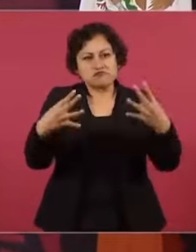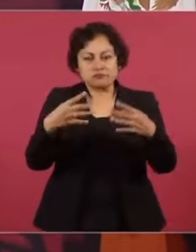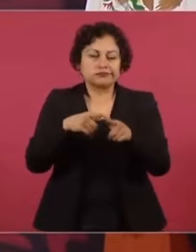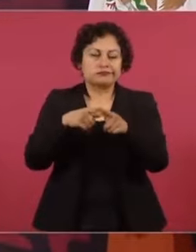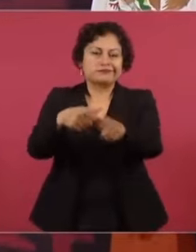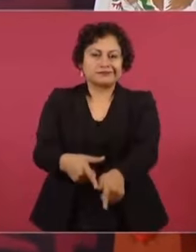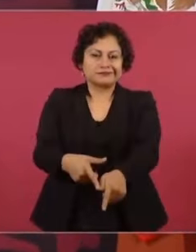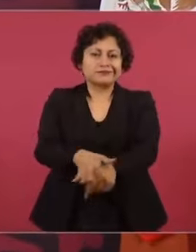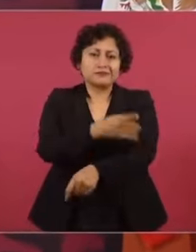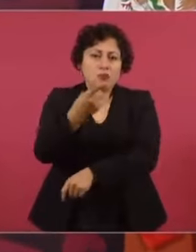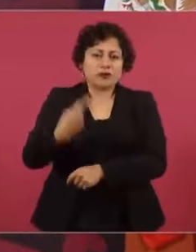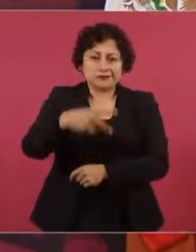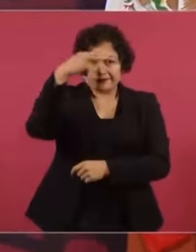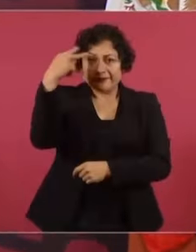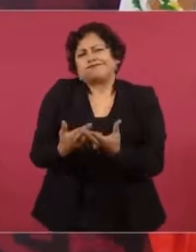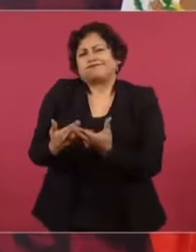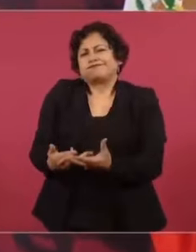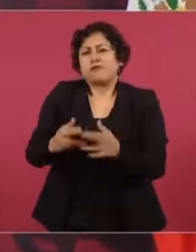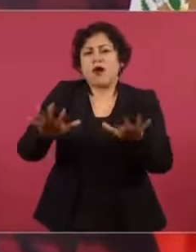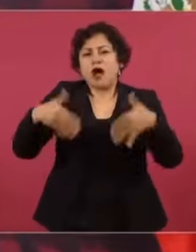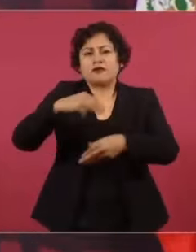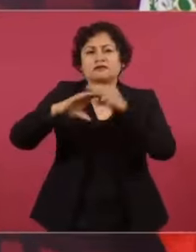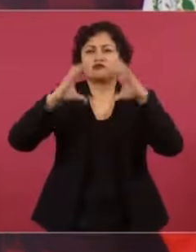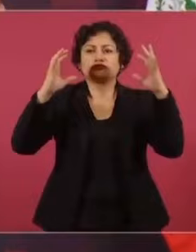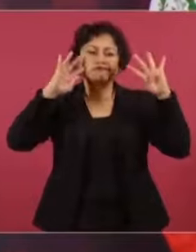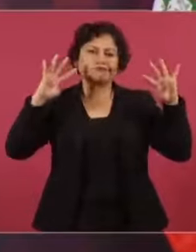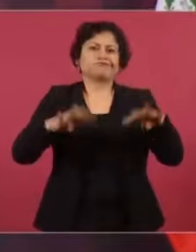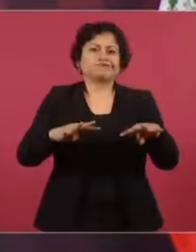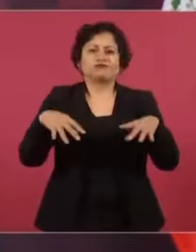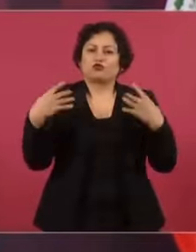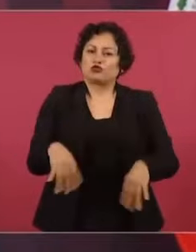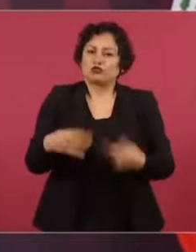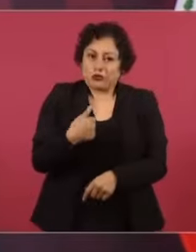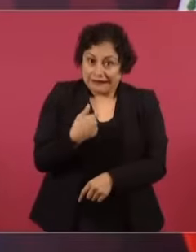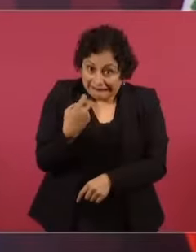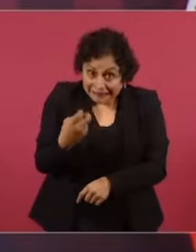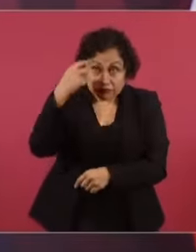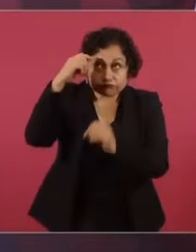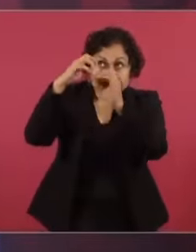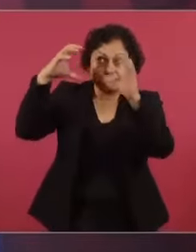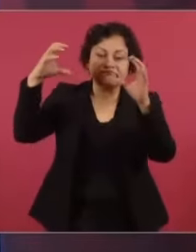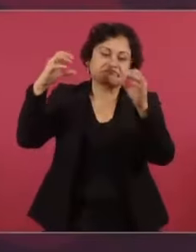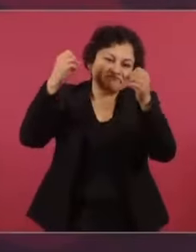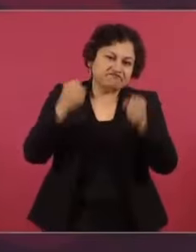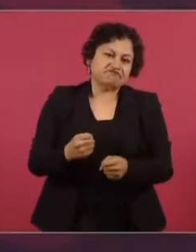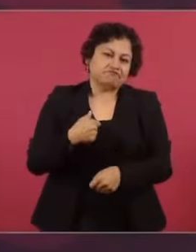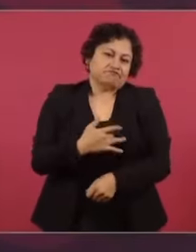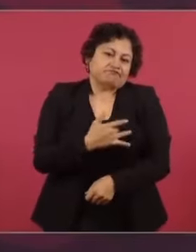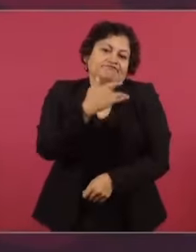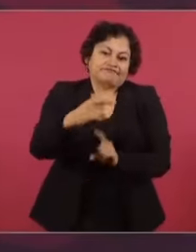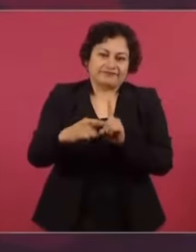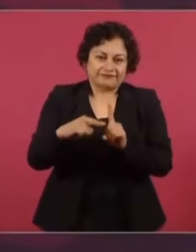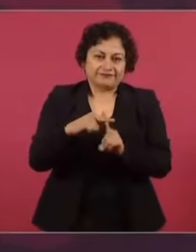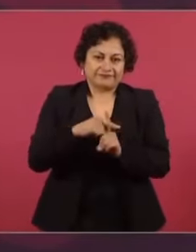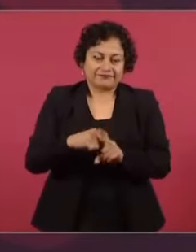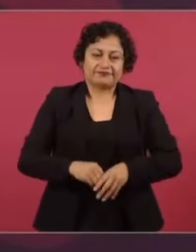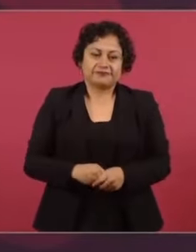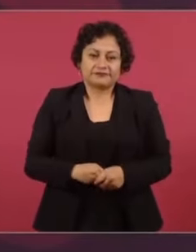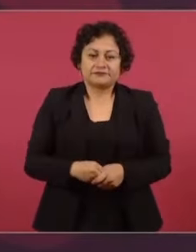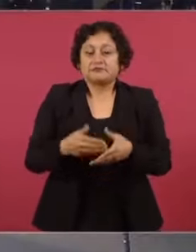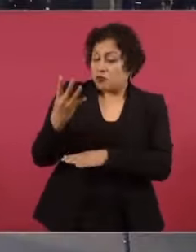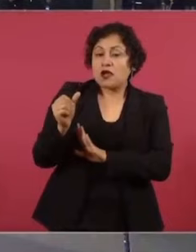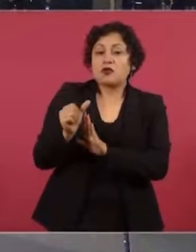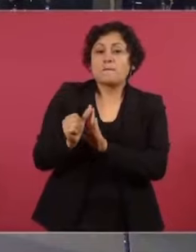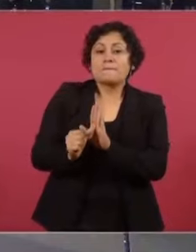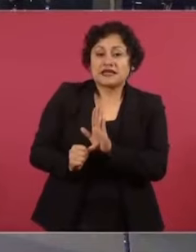potencia cultural en el mundo no tengo duda de eso estoy optimista y nos faltan 4